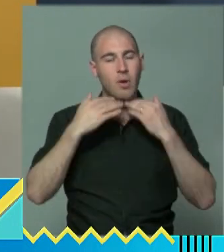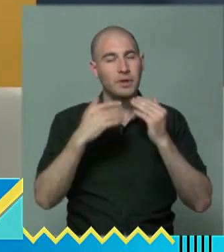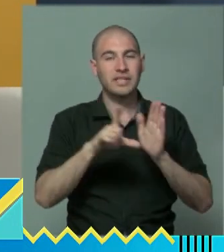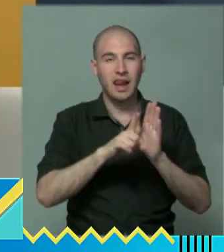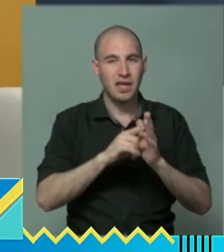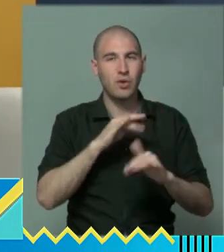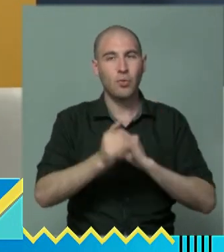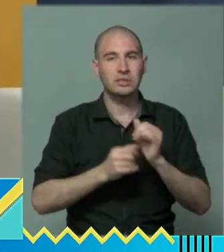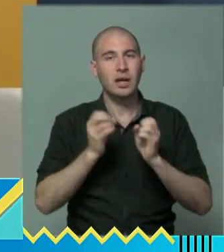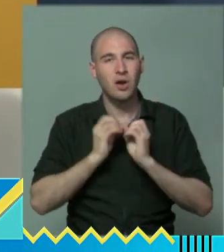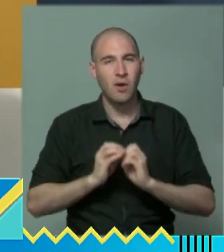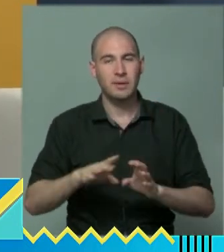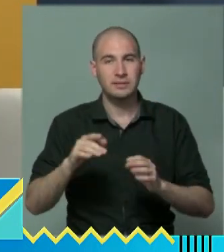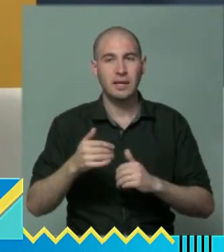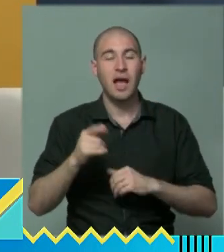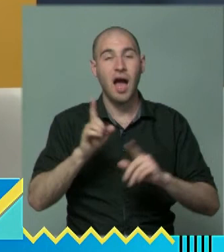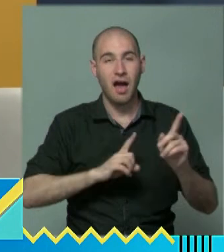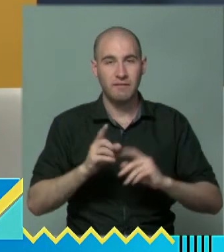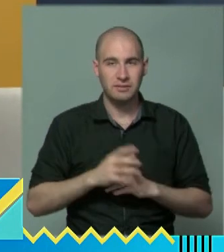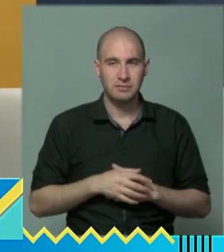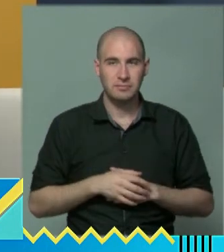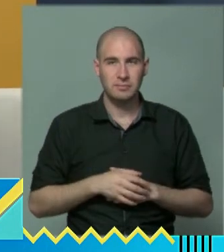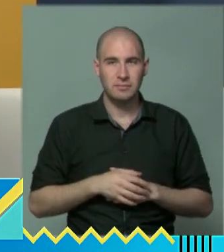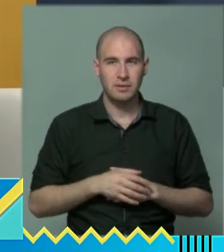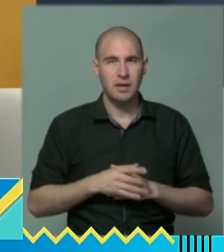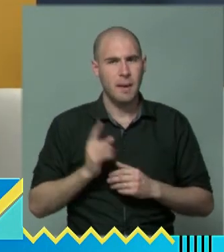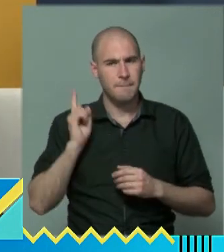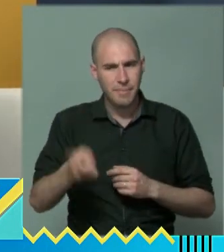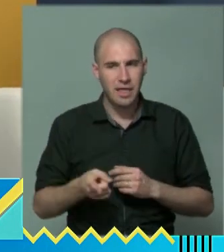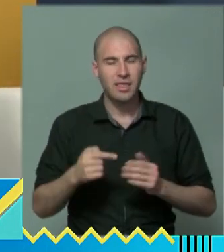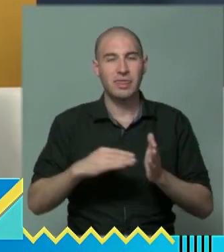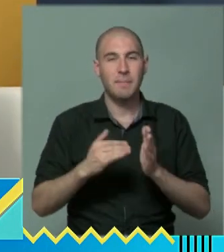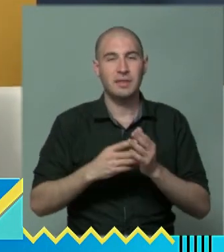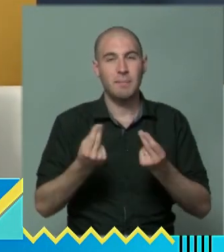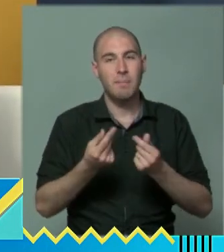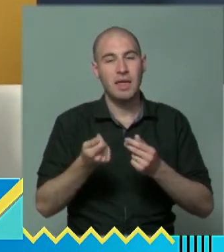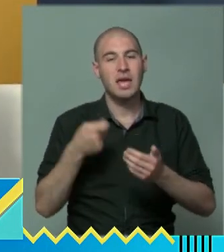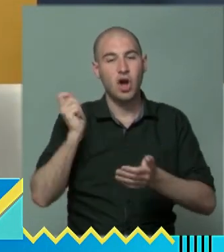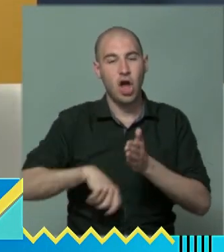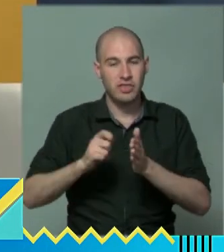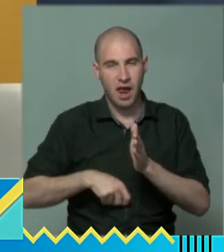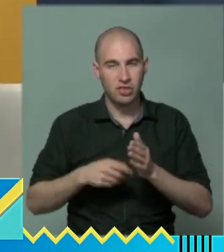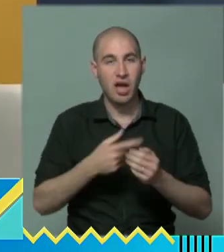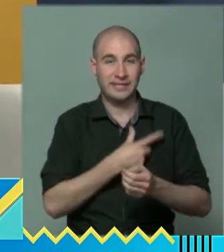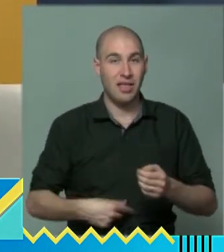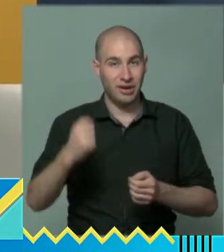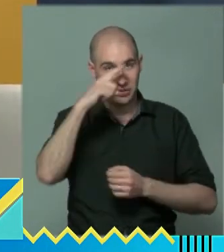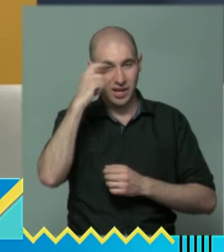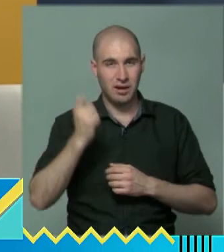ley sugiere la implementación y en algunos casos los exige de acuerdo al monto de la contratación con el Estado